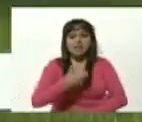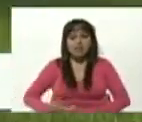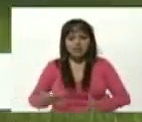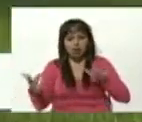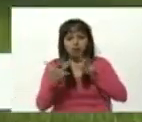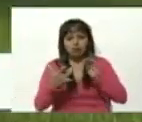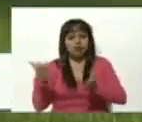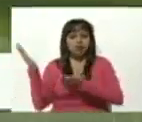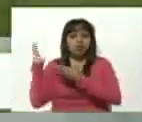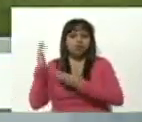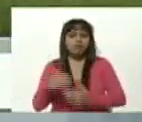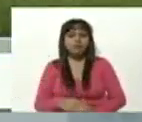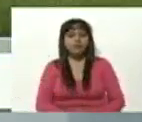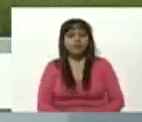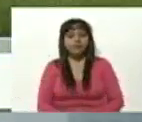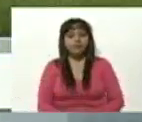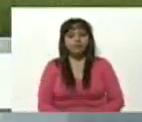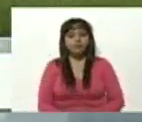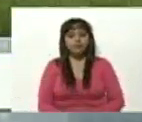Adelante.